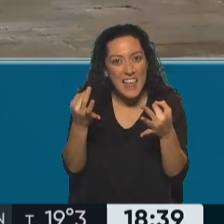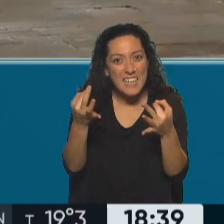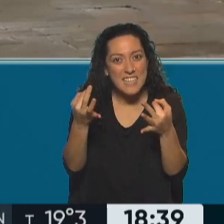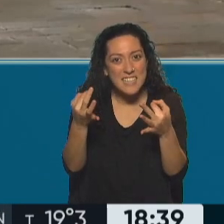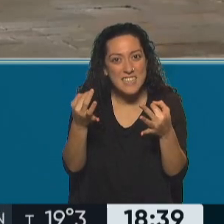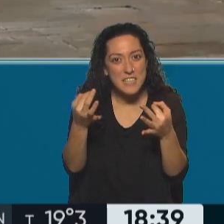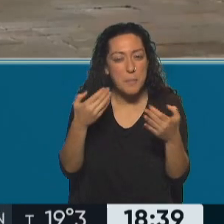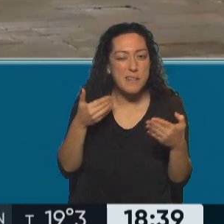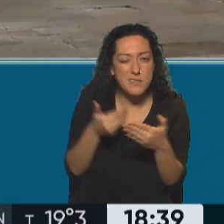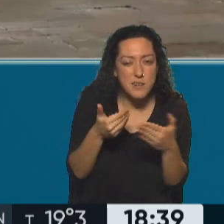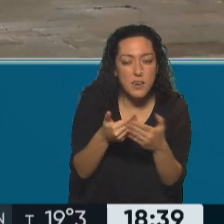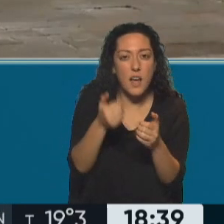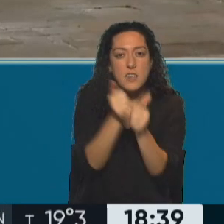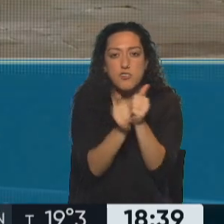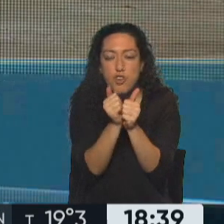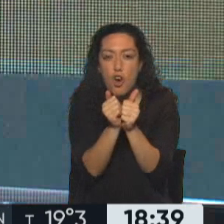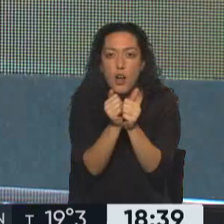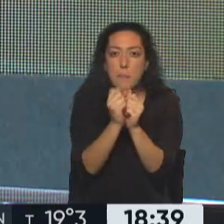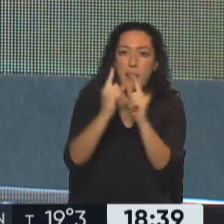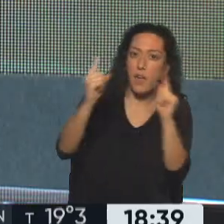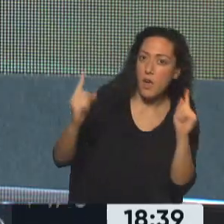cercanas, más próximas y más lejanas.